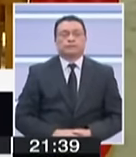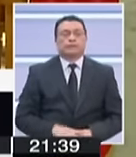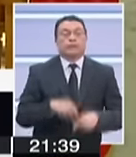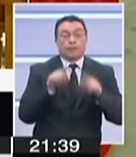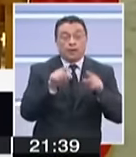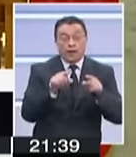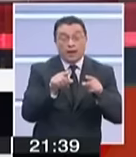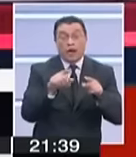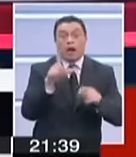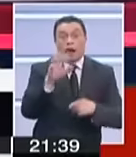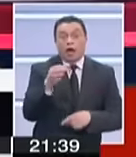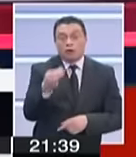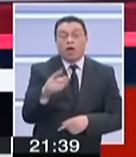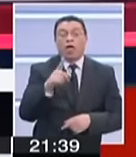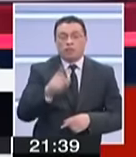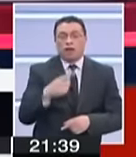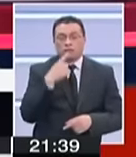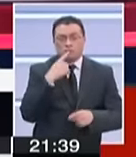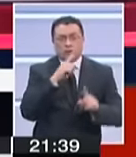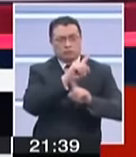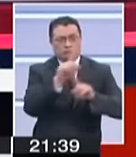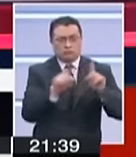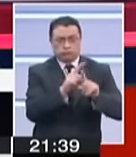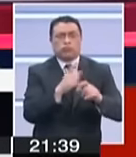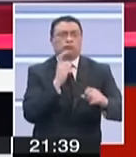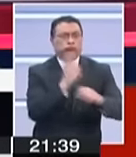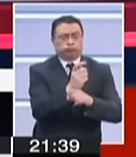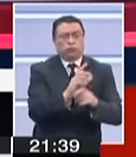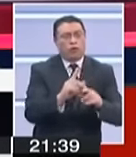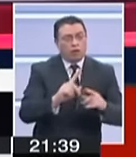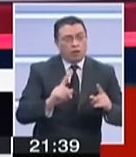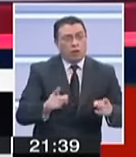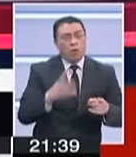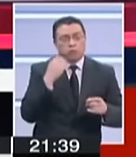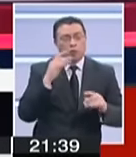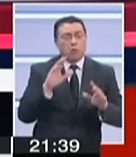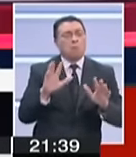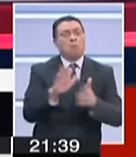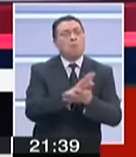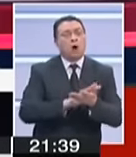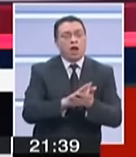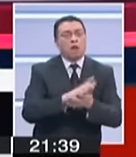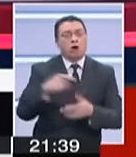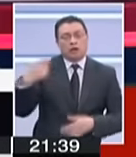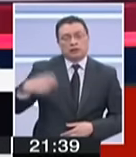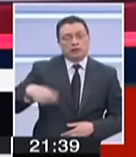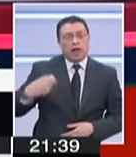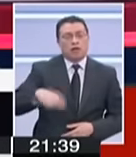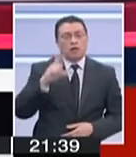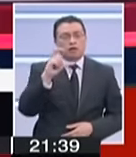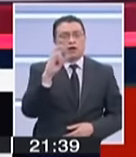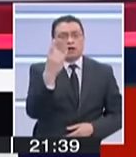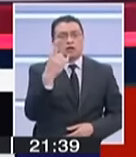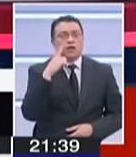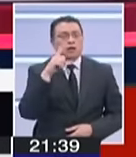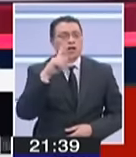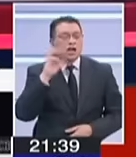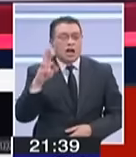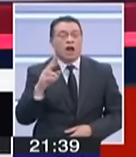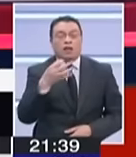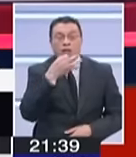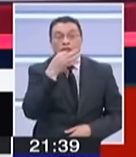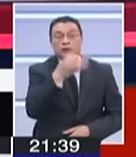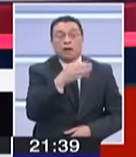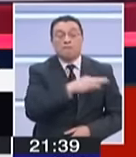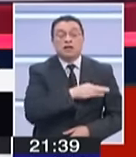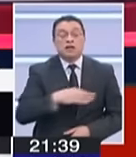que la moneda debería ser más enfática en la reacción? Porque llama la atención que, por ejemplo, cuando el senador Alejandro Guiller ocupó un término para referirse al